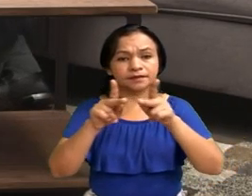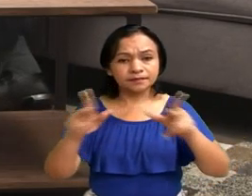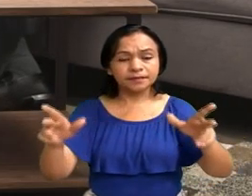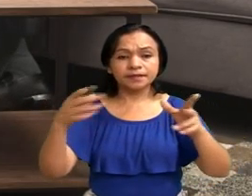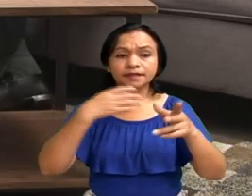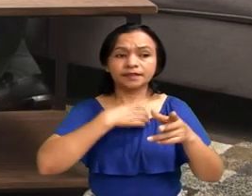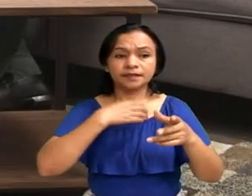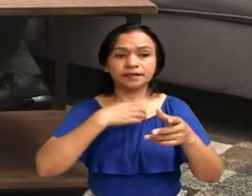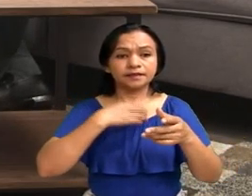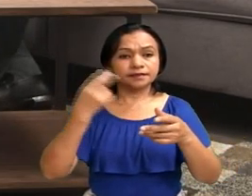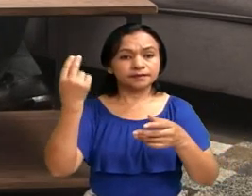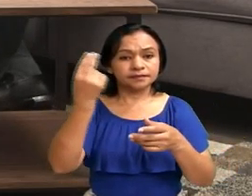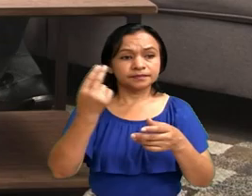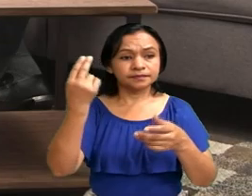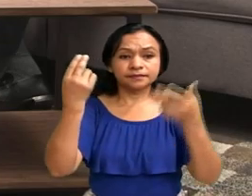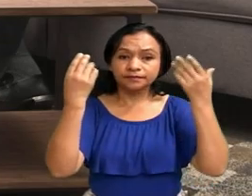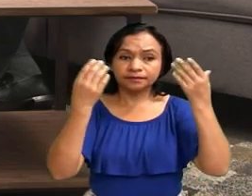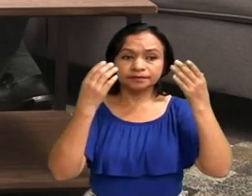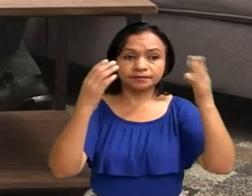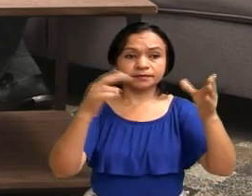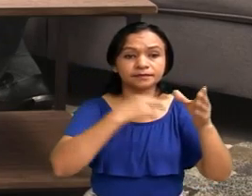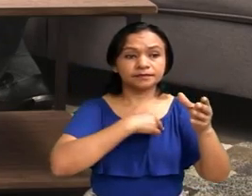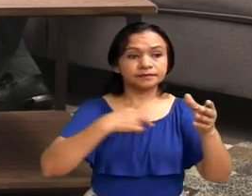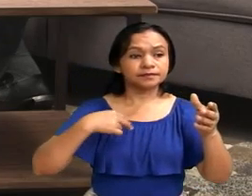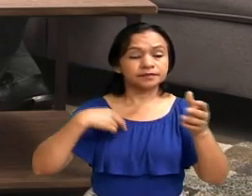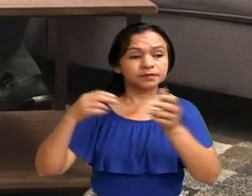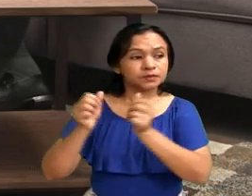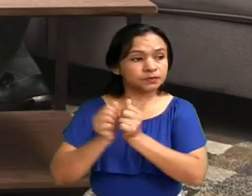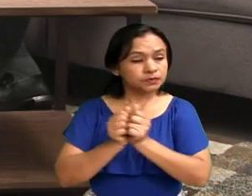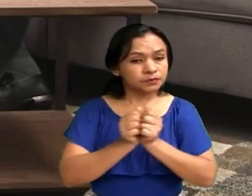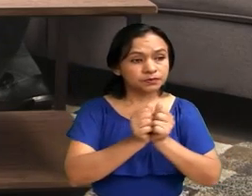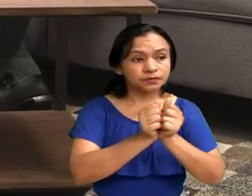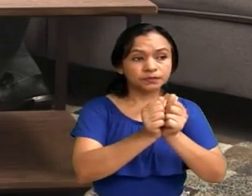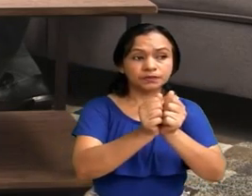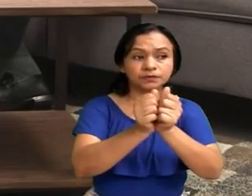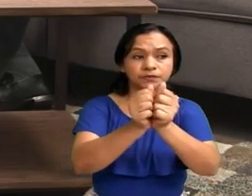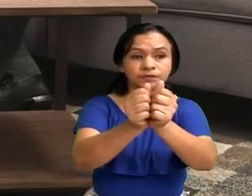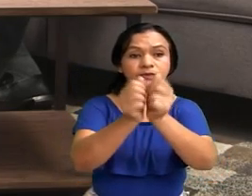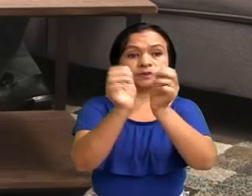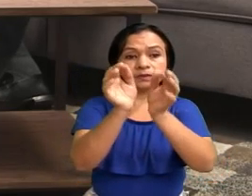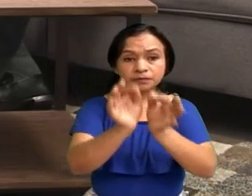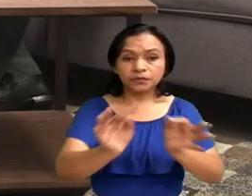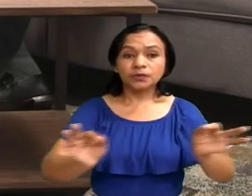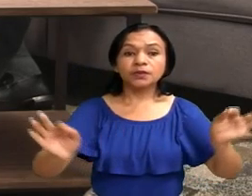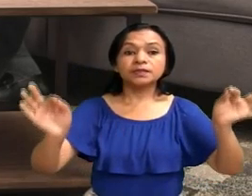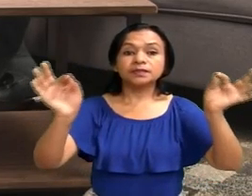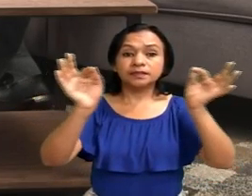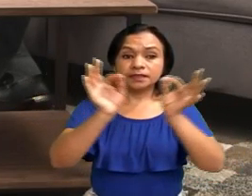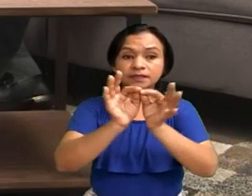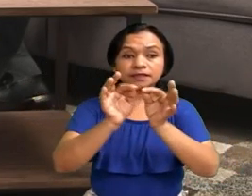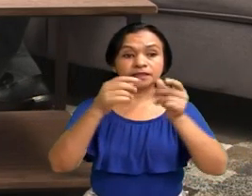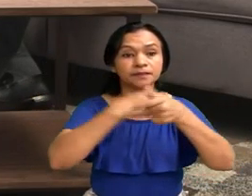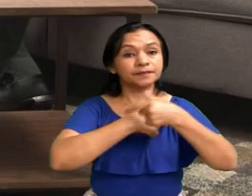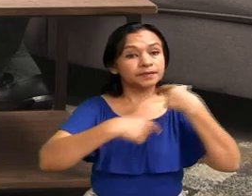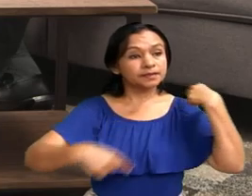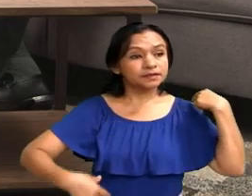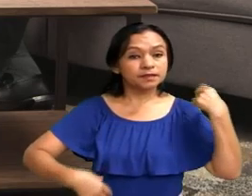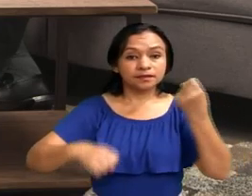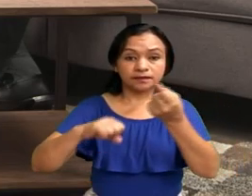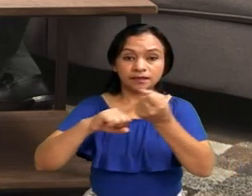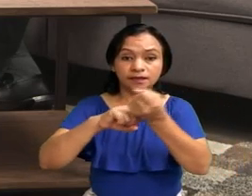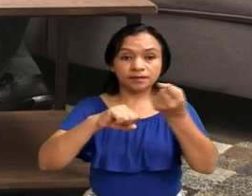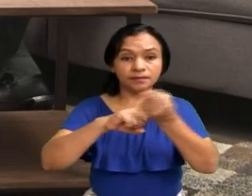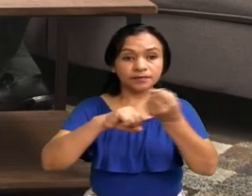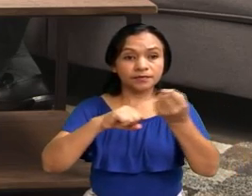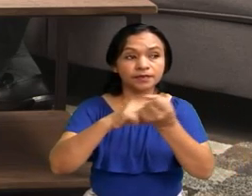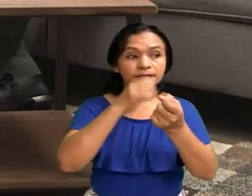física, técnica de hacer las cosas, sino que el acompañamiento vital, ¿verdad?, de nuestro presidente, de apoyar